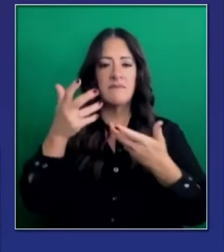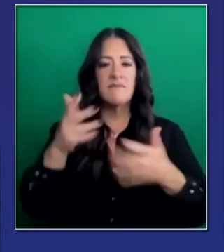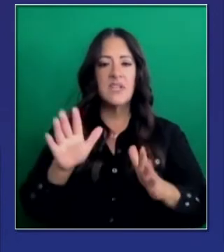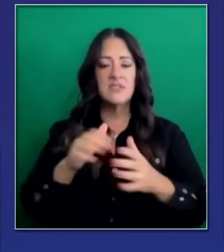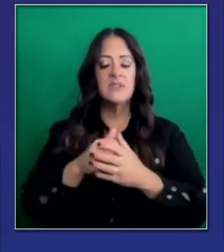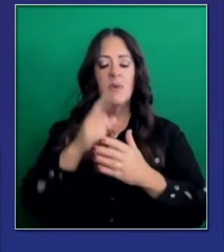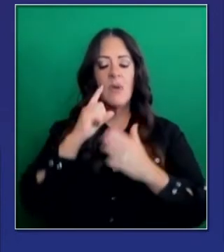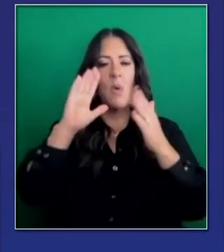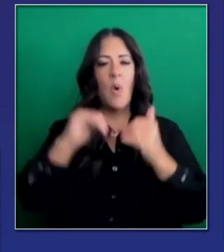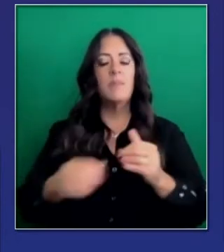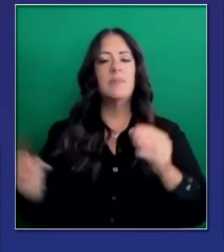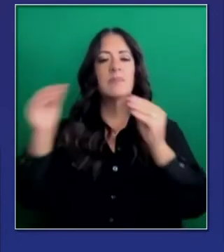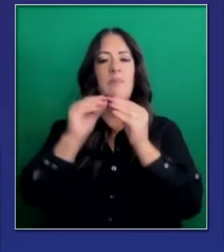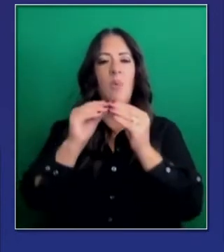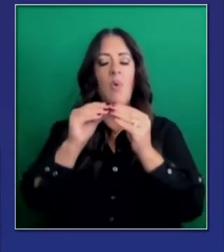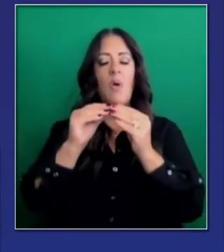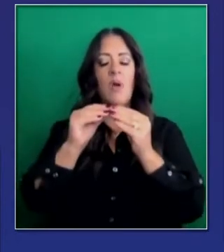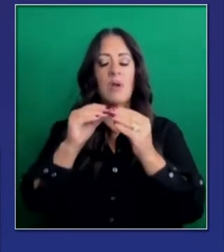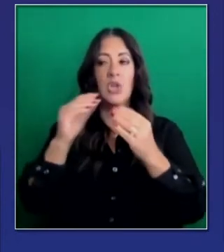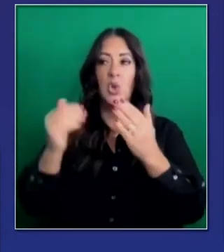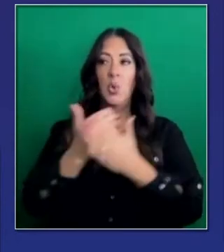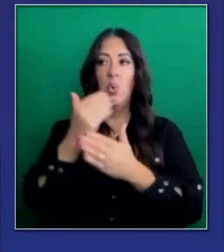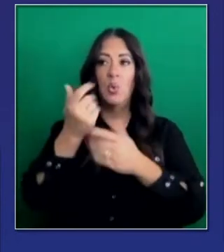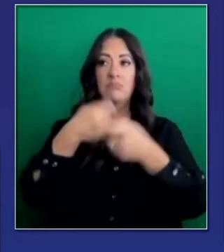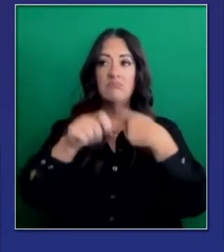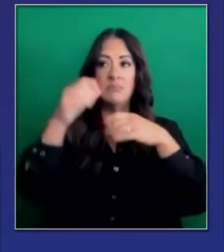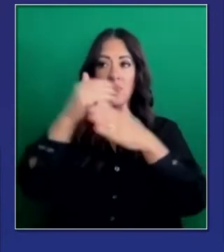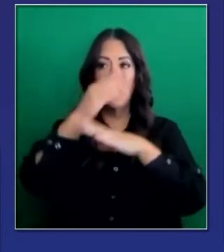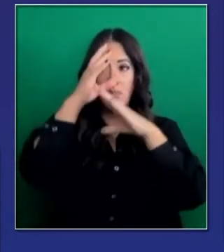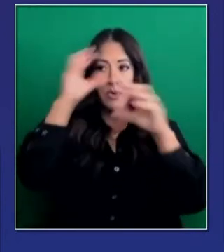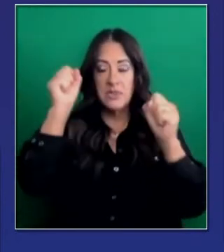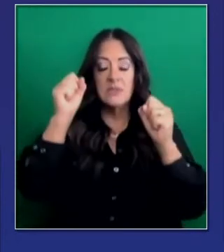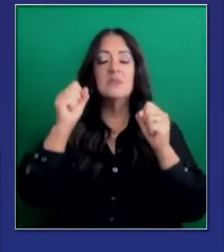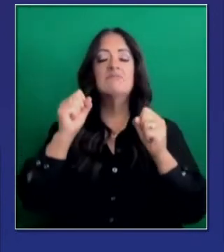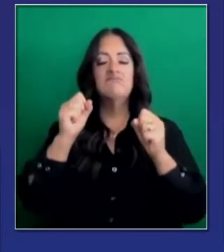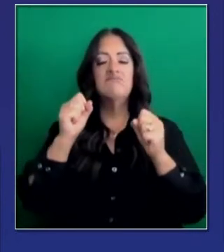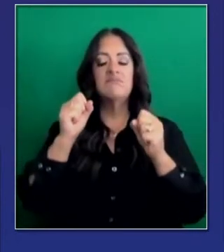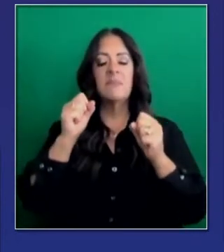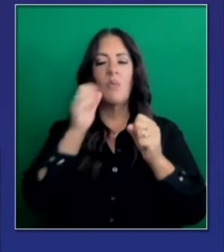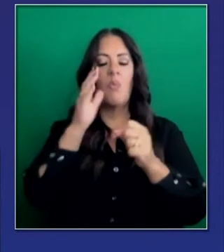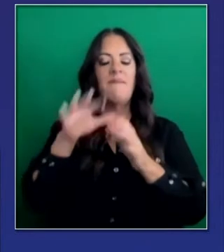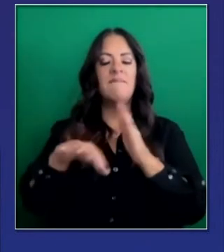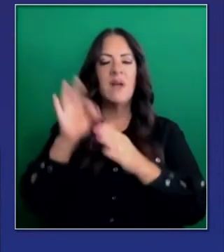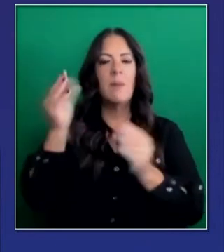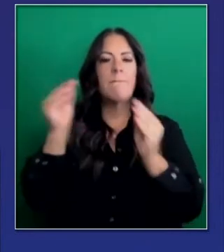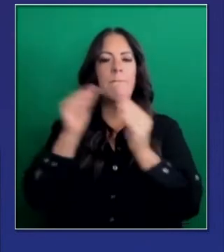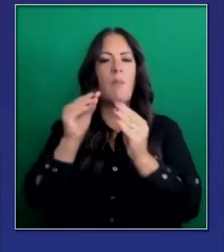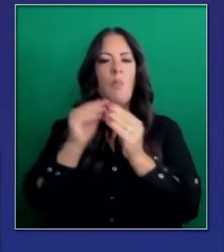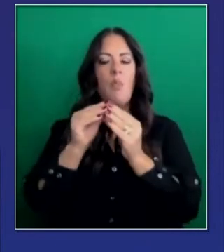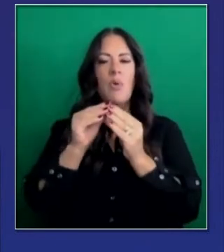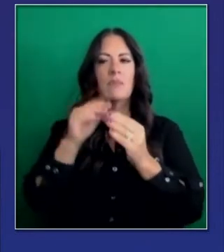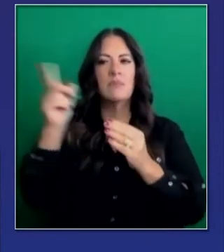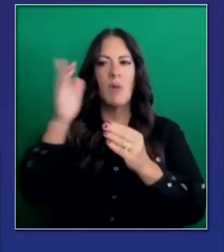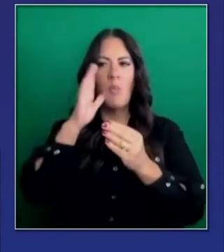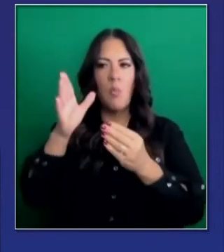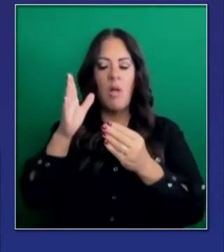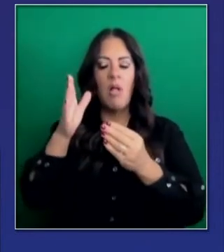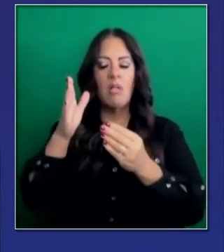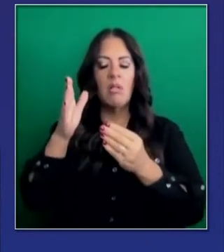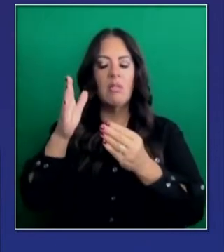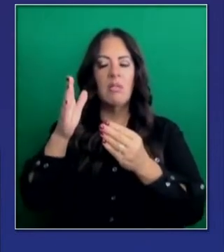espero saber más o contarles más con nuestra nueva administración tan pronto ellos publiquen o